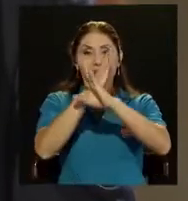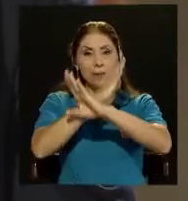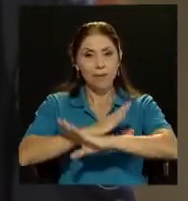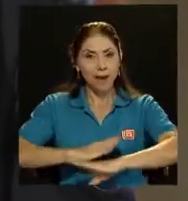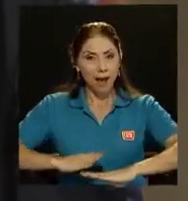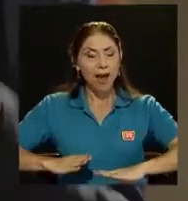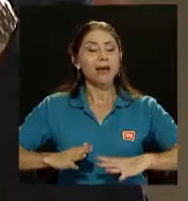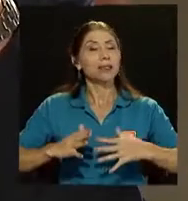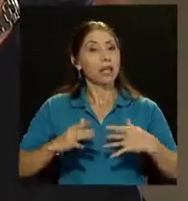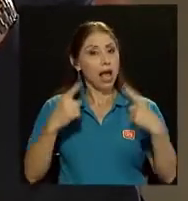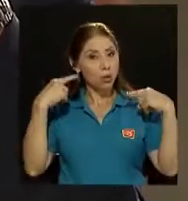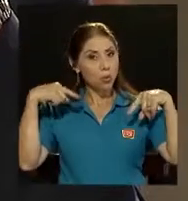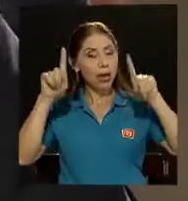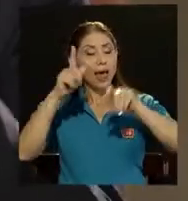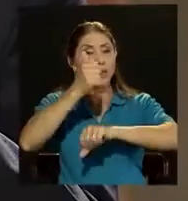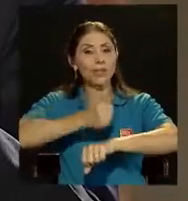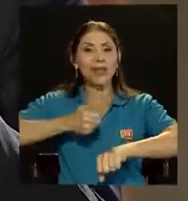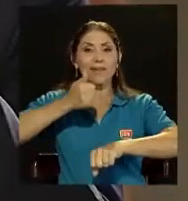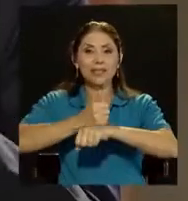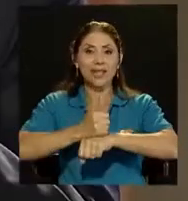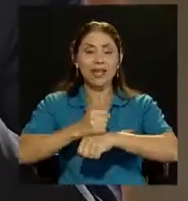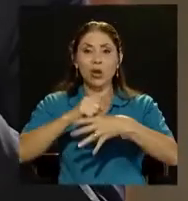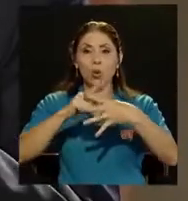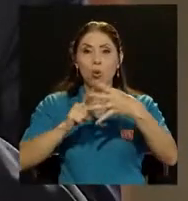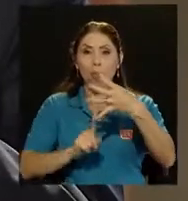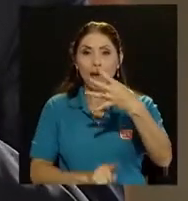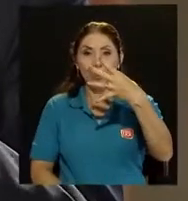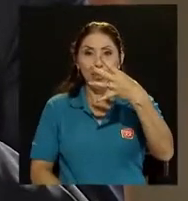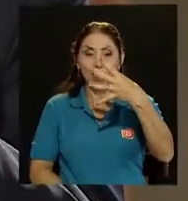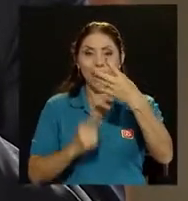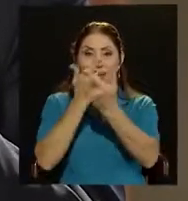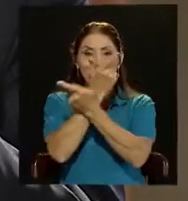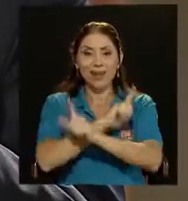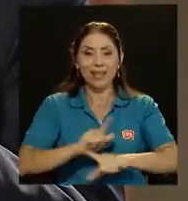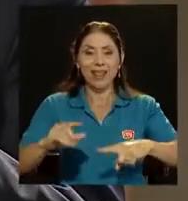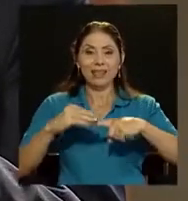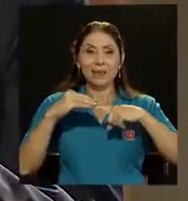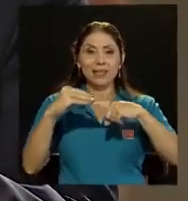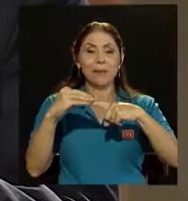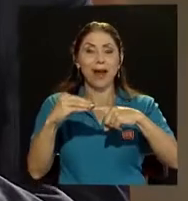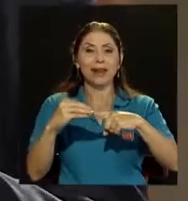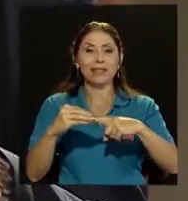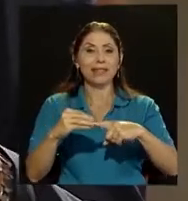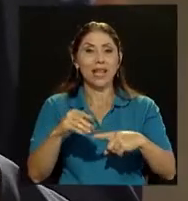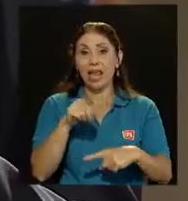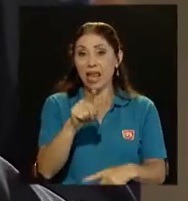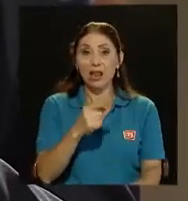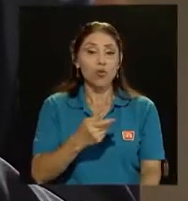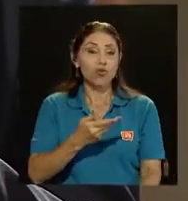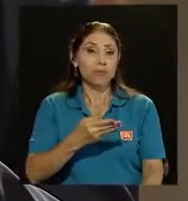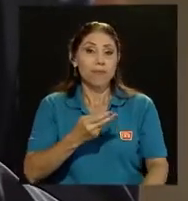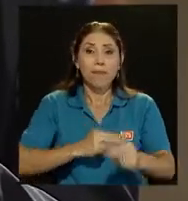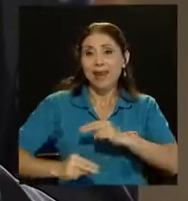han logrado de establecer cuatro libertades principales en un mercado completamente